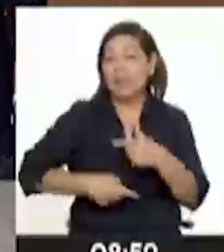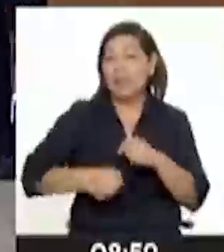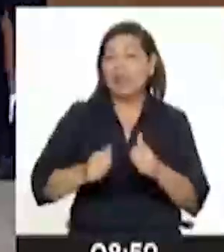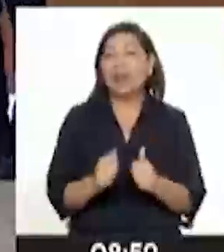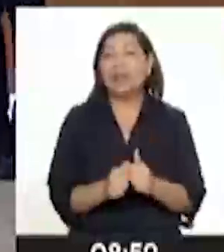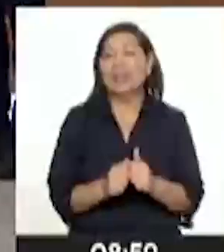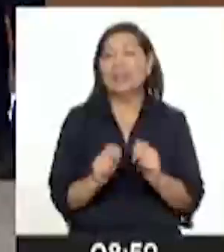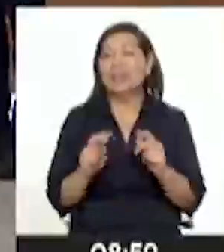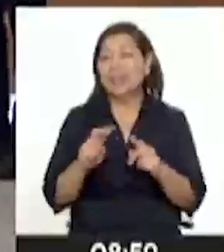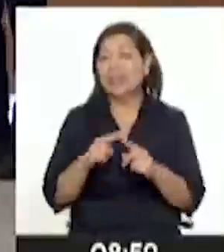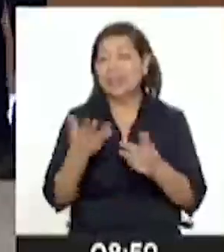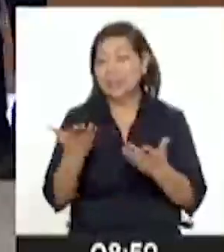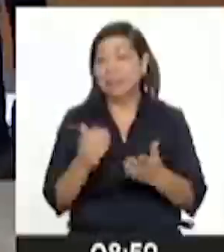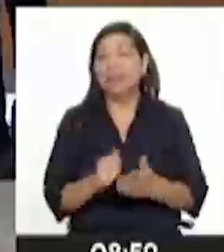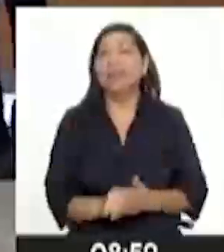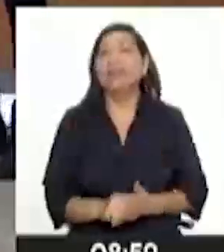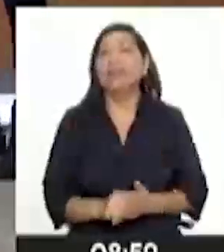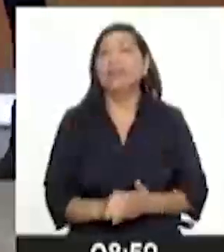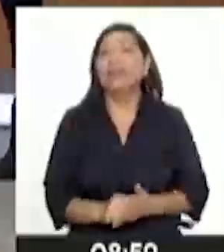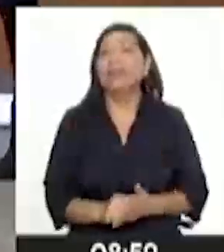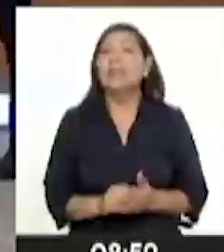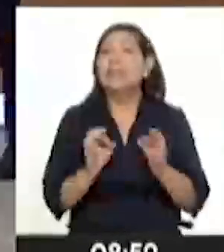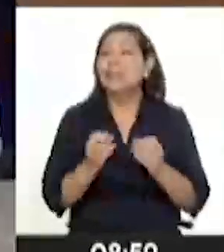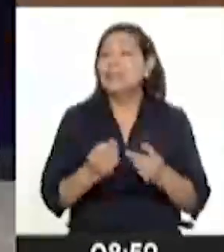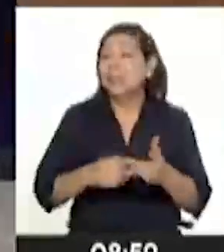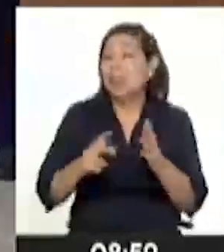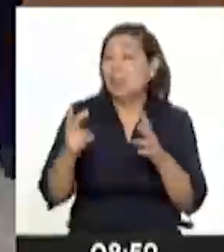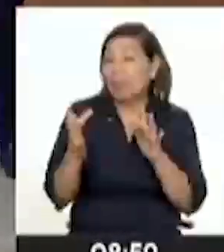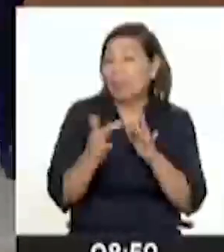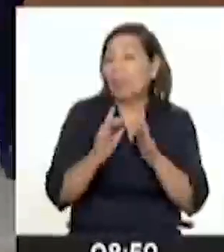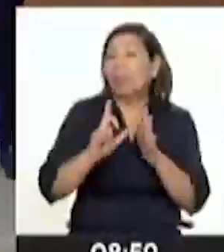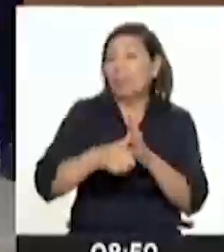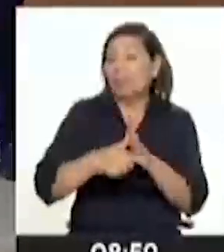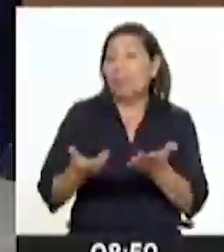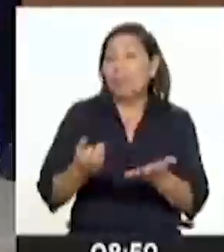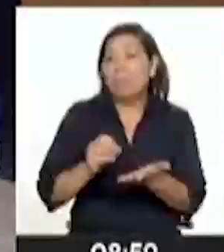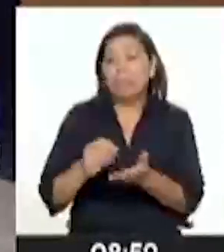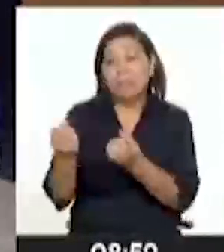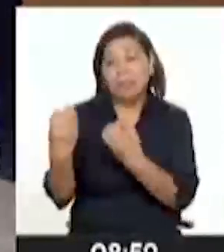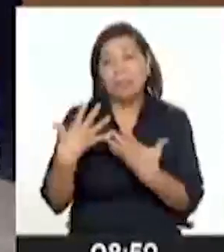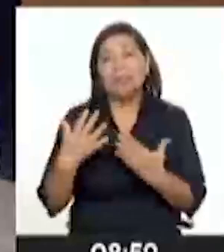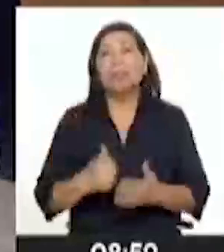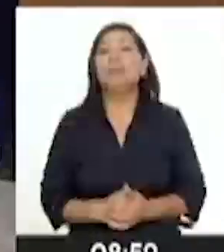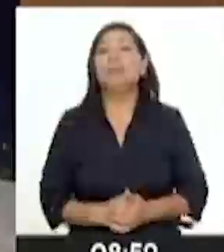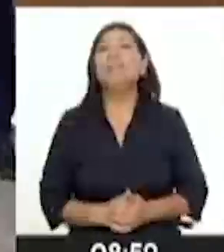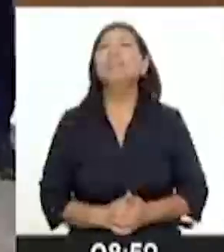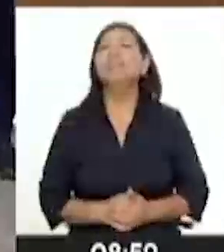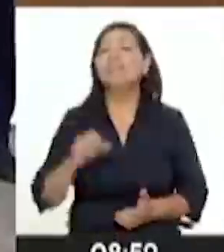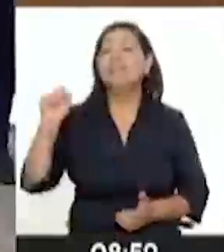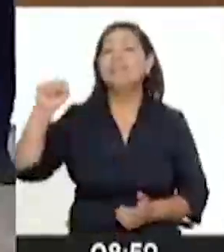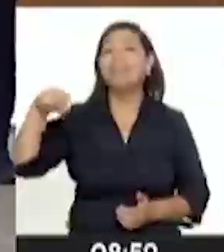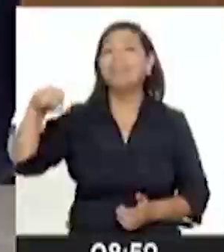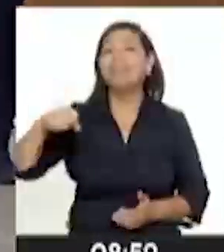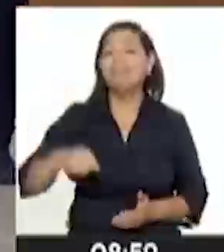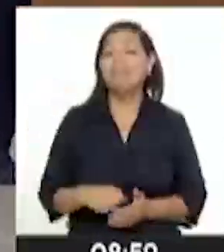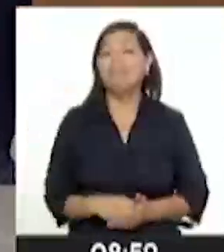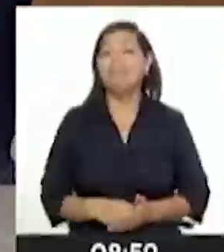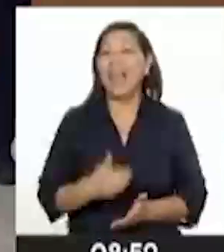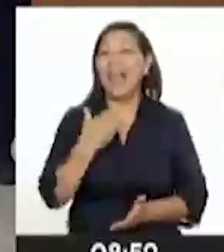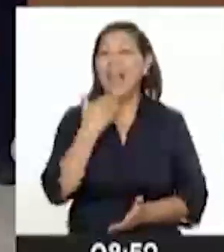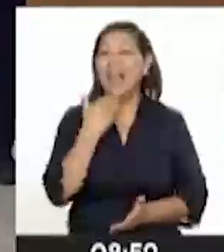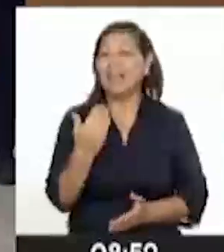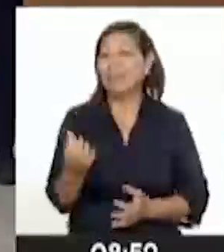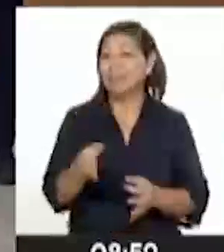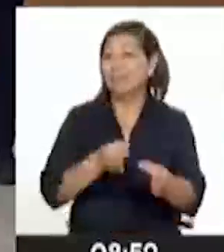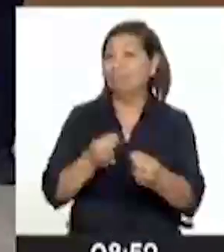a Estudios Centrales contigo, Jennifer, Jorge, y seguro que nos vamos a enganchar más adelante con más información. Por supuesto que sí, Carolina Román, muchísimas